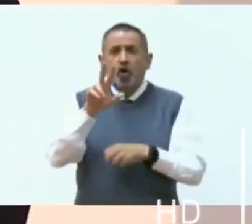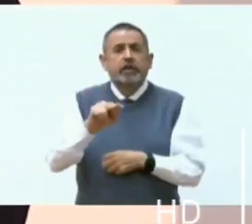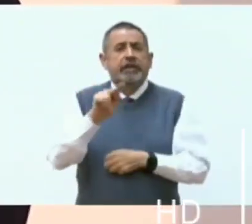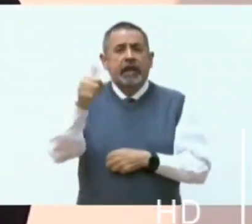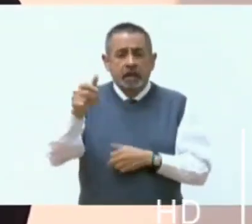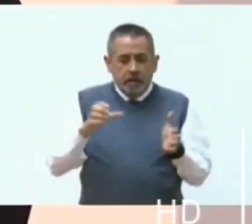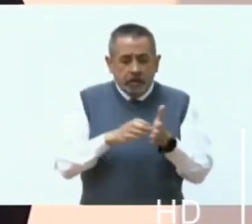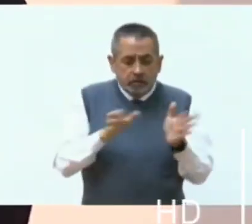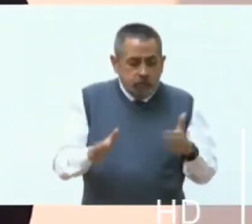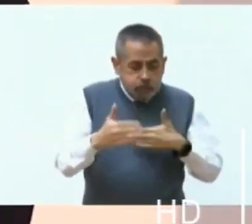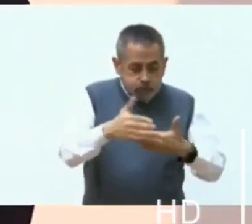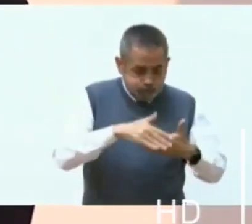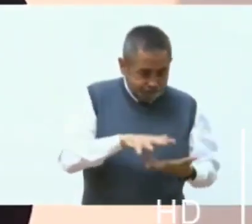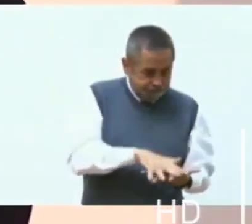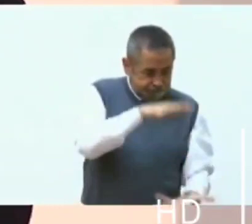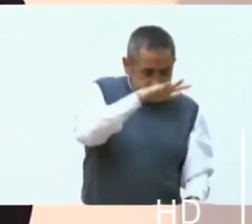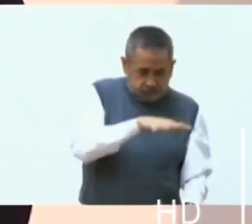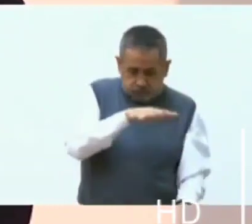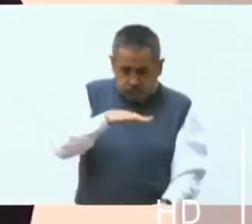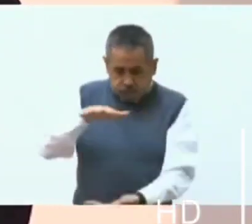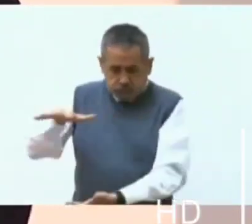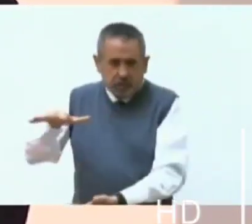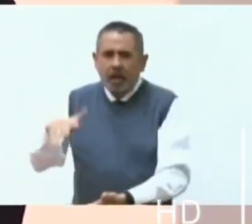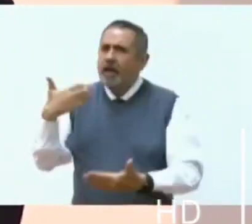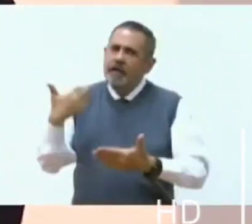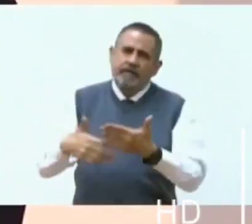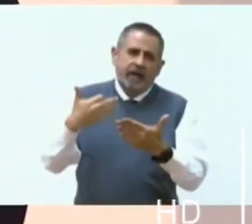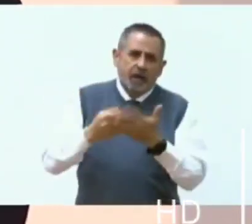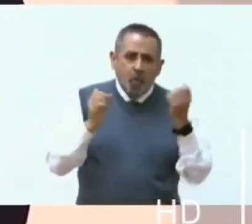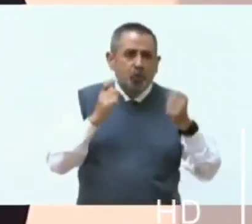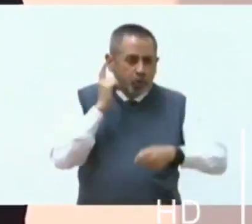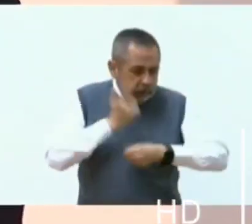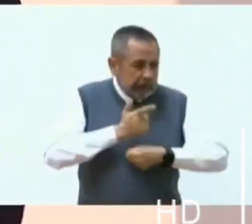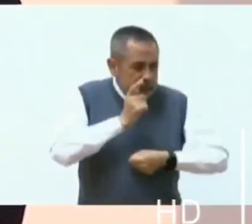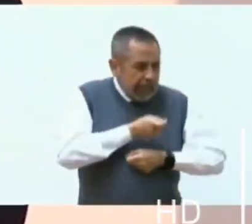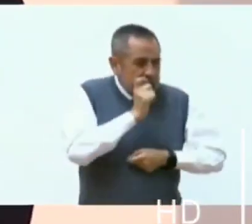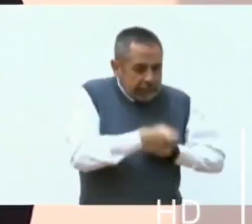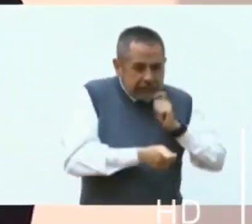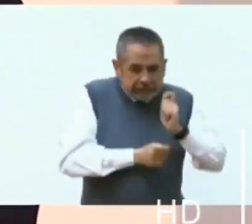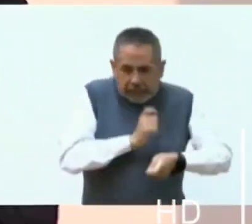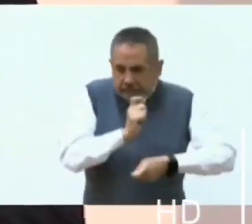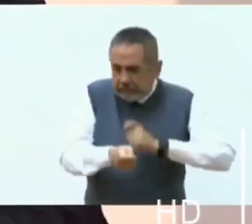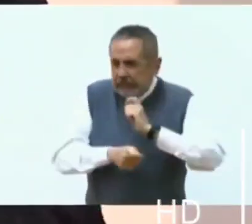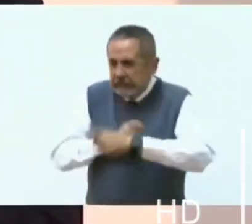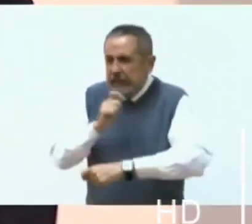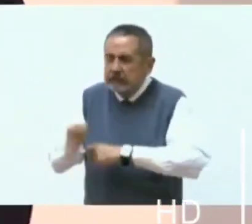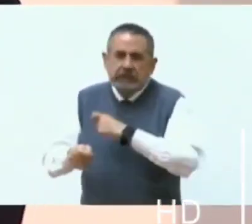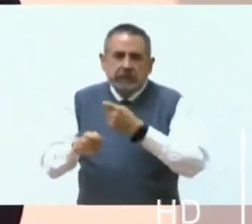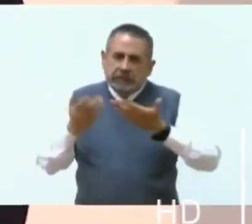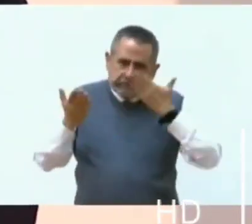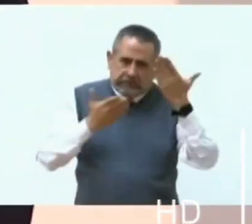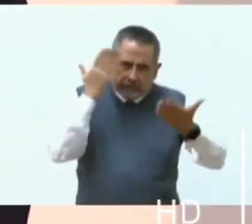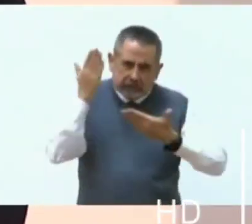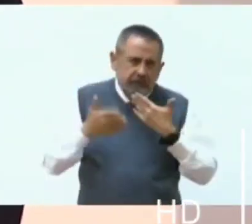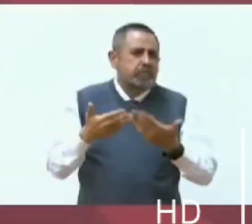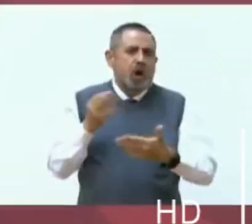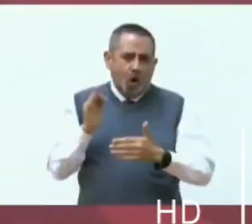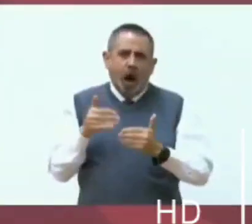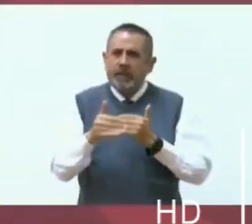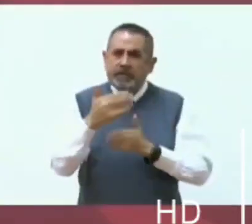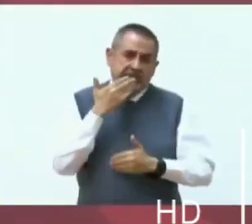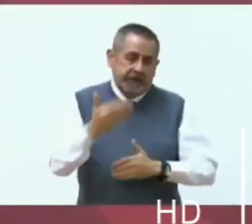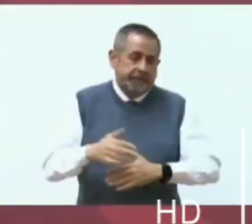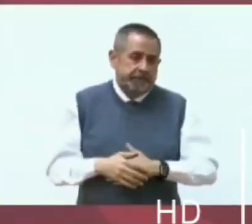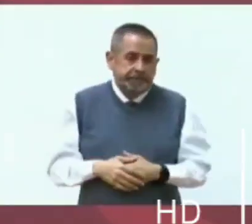50.886 cajas y volúmenes. Aunque aún hay mucho por identificar, el avance es significativo.